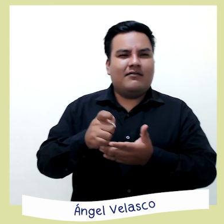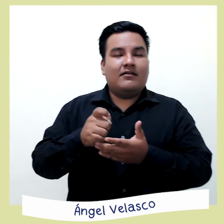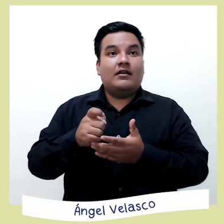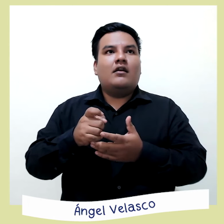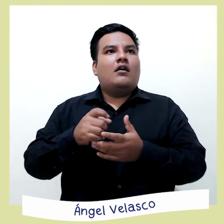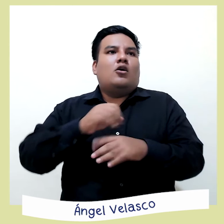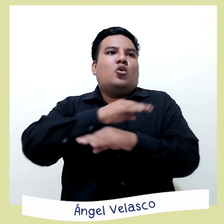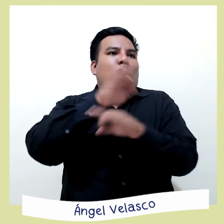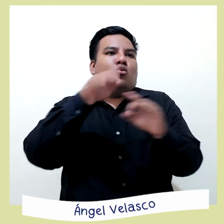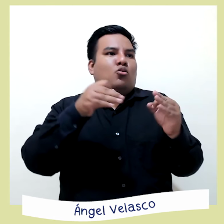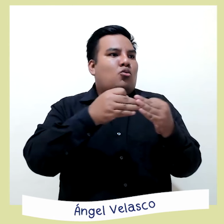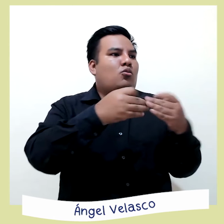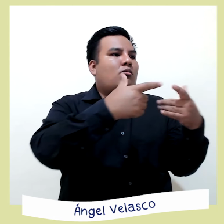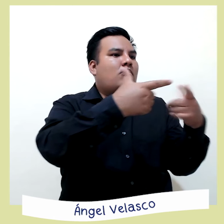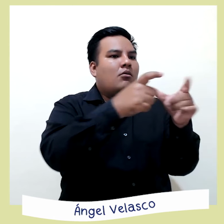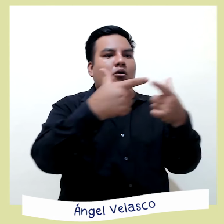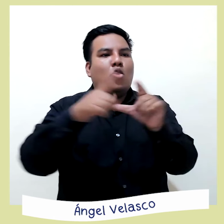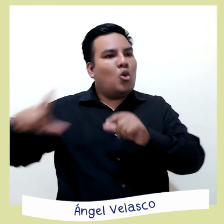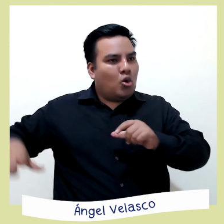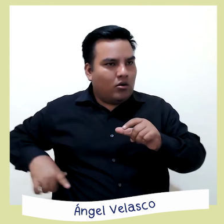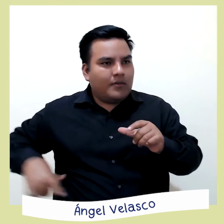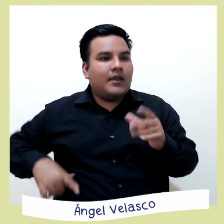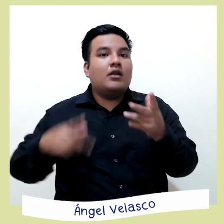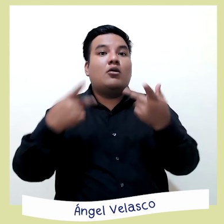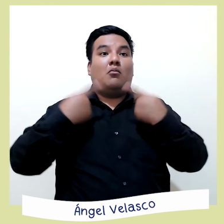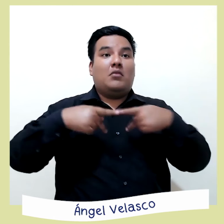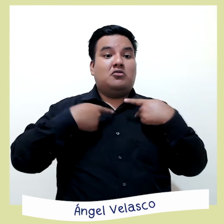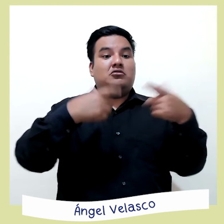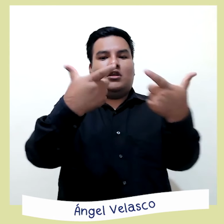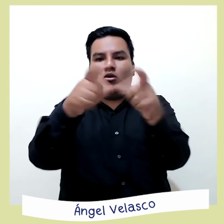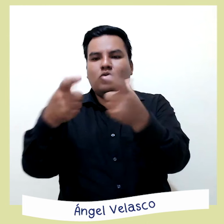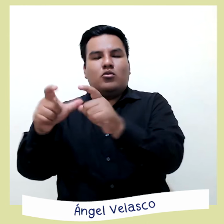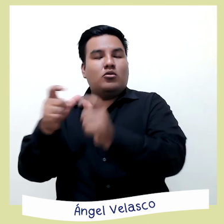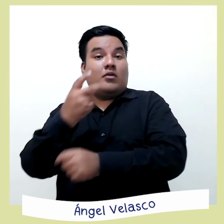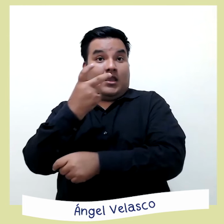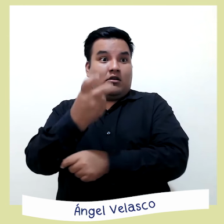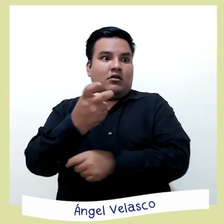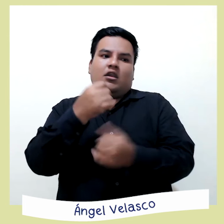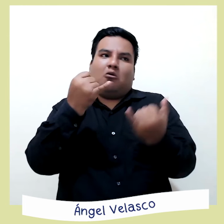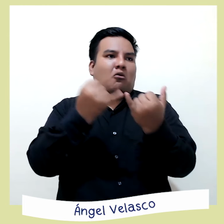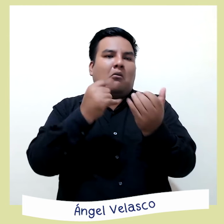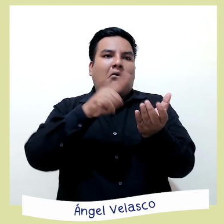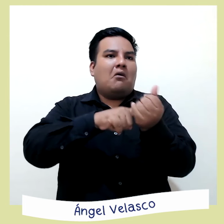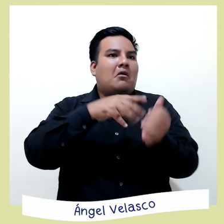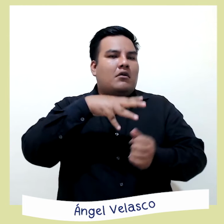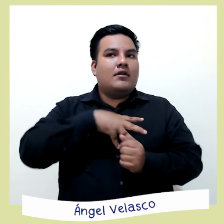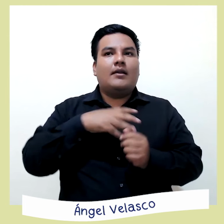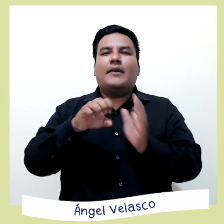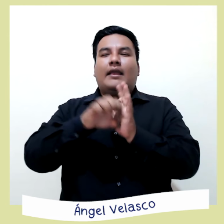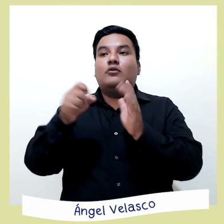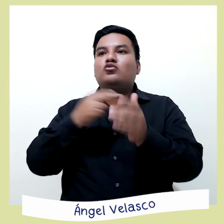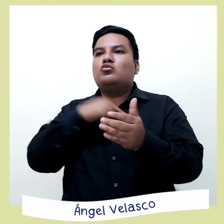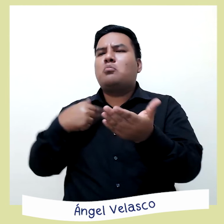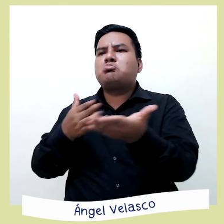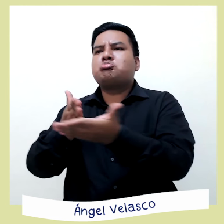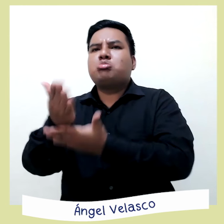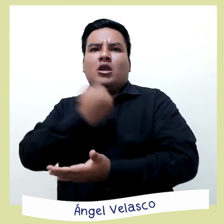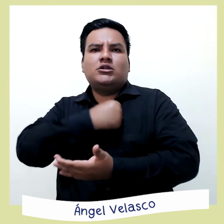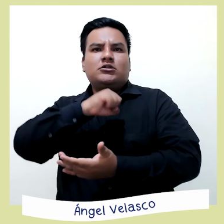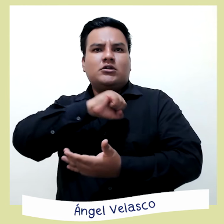y gerontofobia es una conducta antisocial y que prevalece en todos los organismos